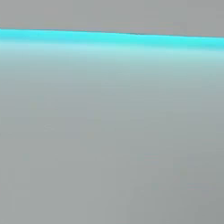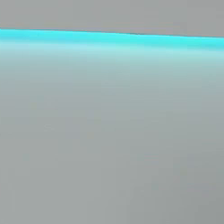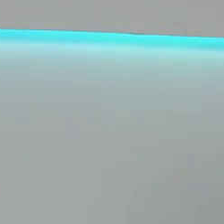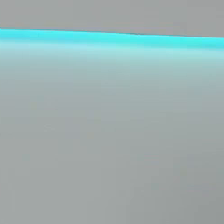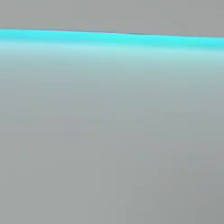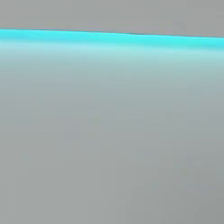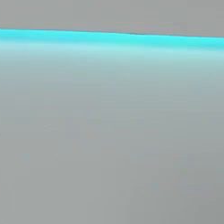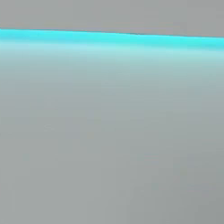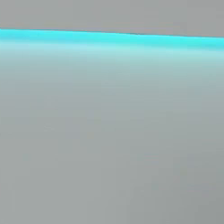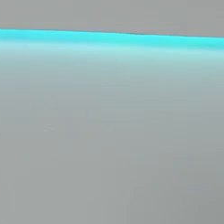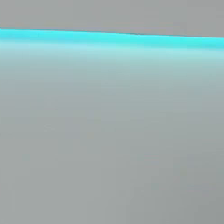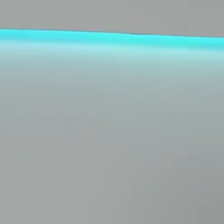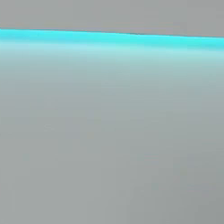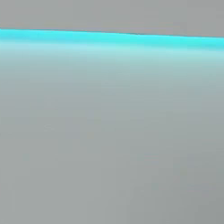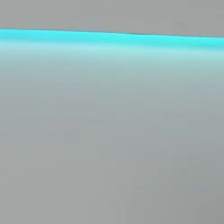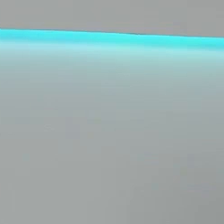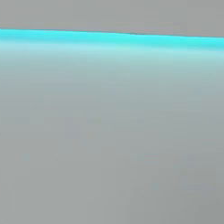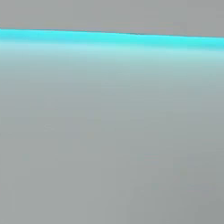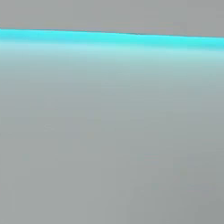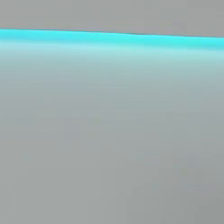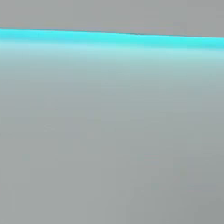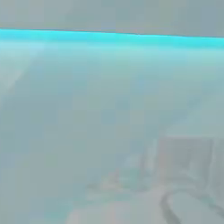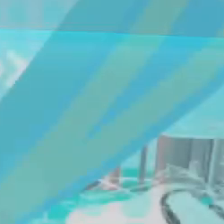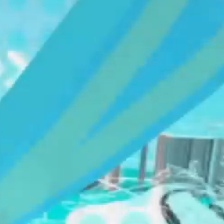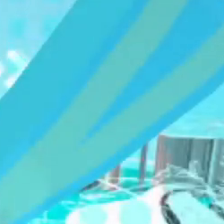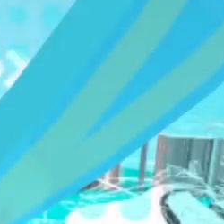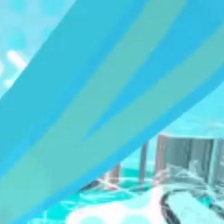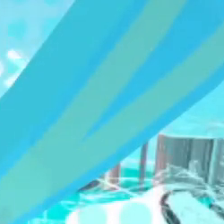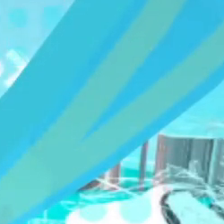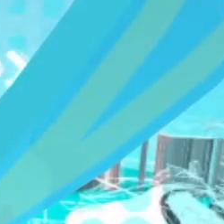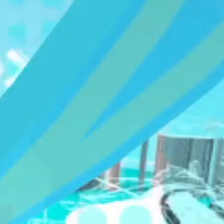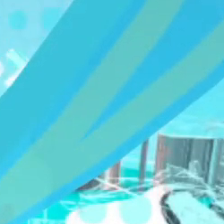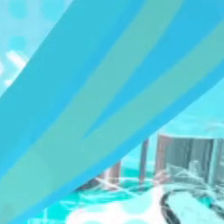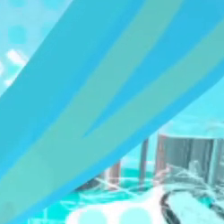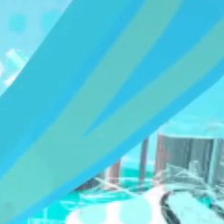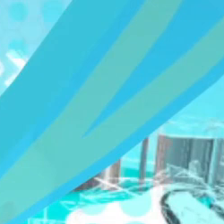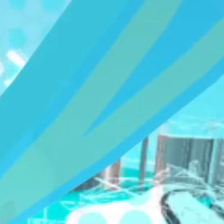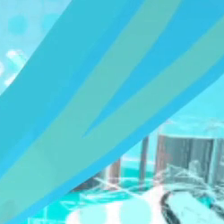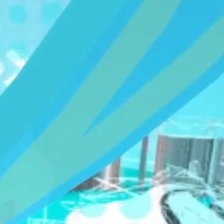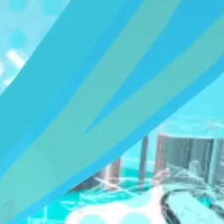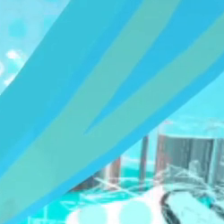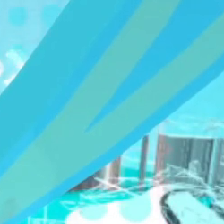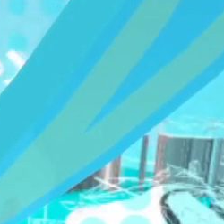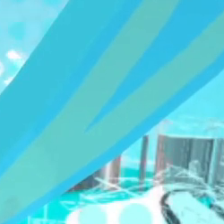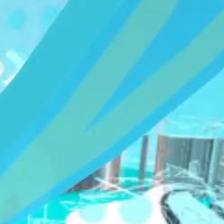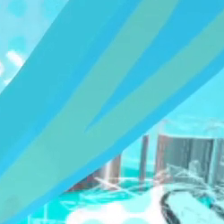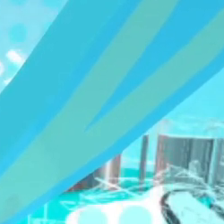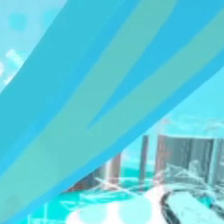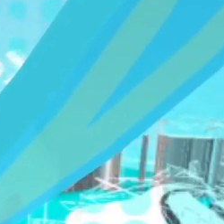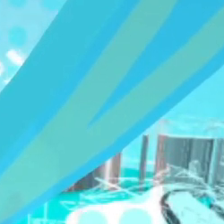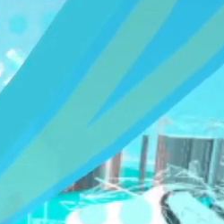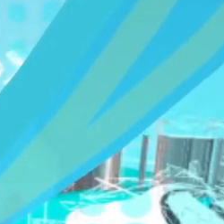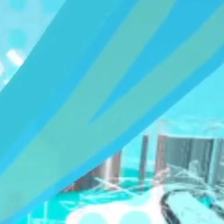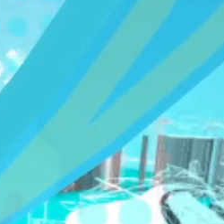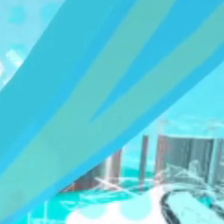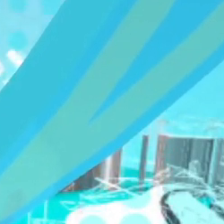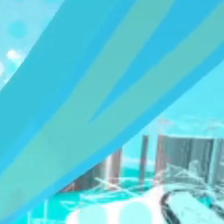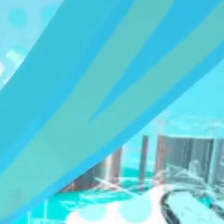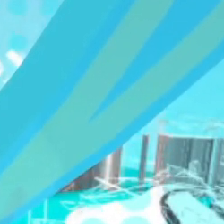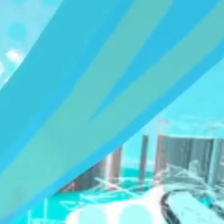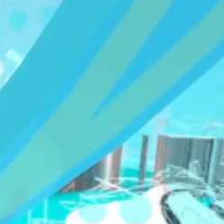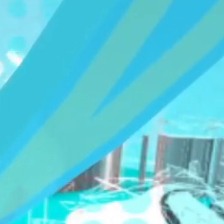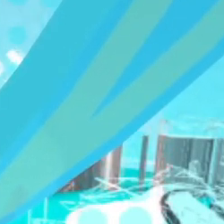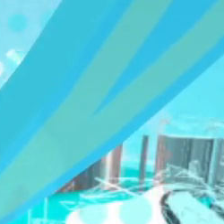A las 7 de la noche con 33 minutos hacemos un repaso de cómo cierra el dólar este miércoles según el Banco Central de Costa Rica. Usted lo observa